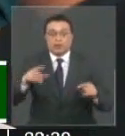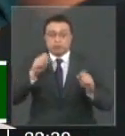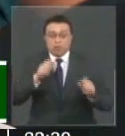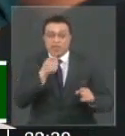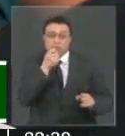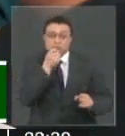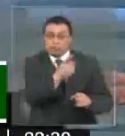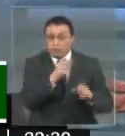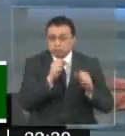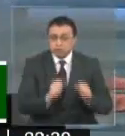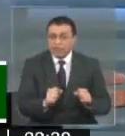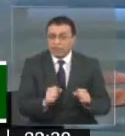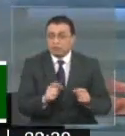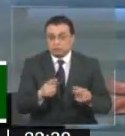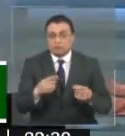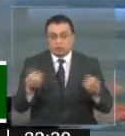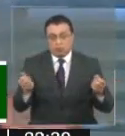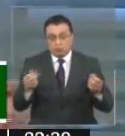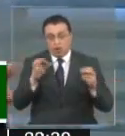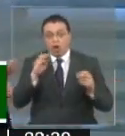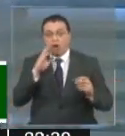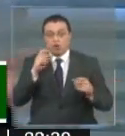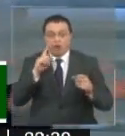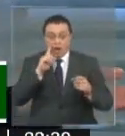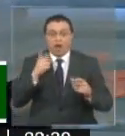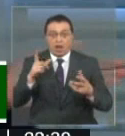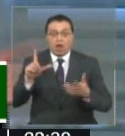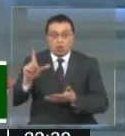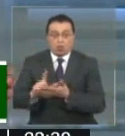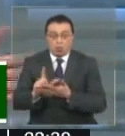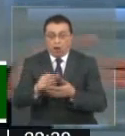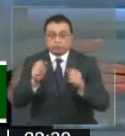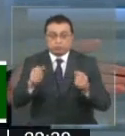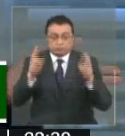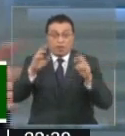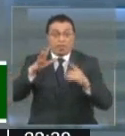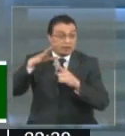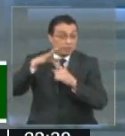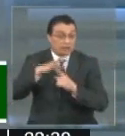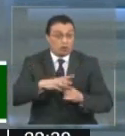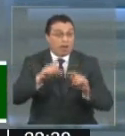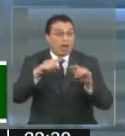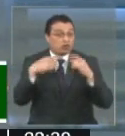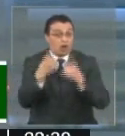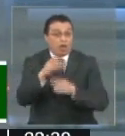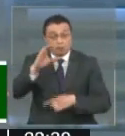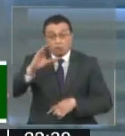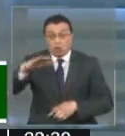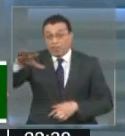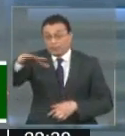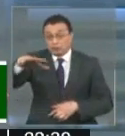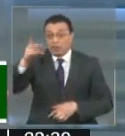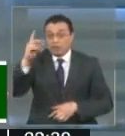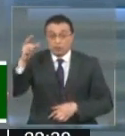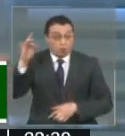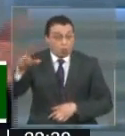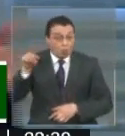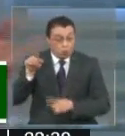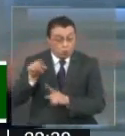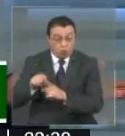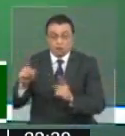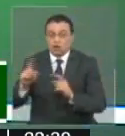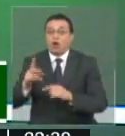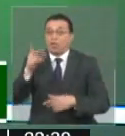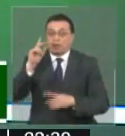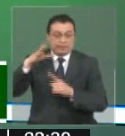demandar. O sea, por supuesto existen los espacios, igual la discriminación para todos, no solamente para personas en situación de discapacidad, no